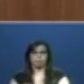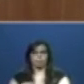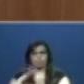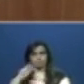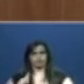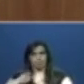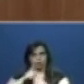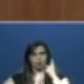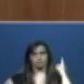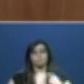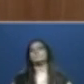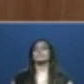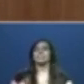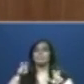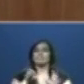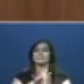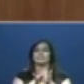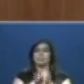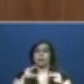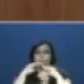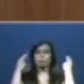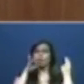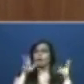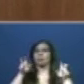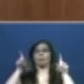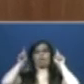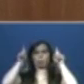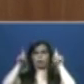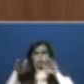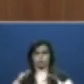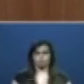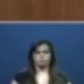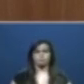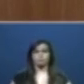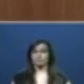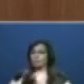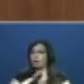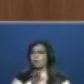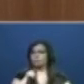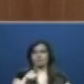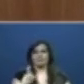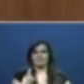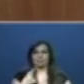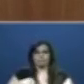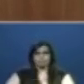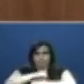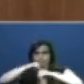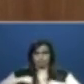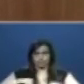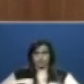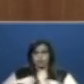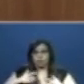detallado de nuestros grandes servicios públicos a bordo ahora la educación Este es un ámbito que necesita estabilidad para